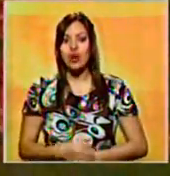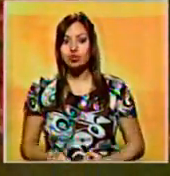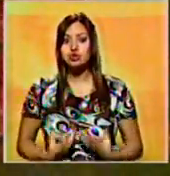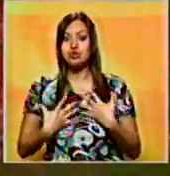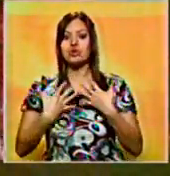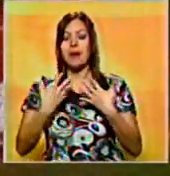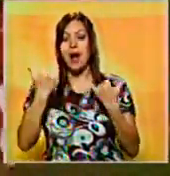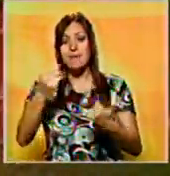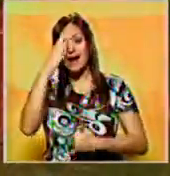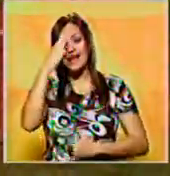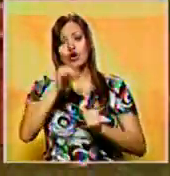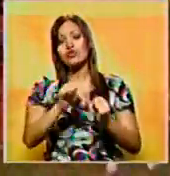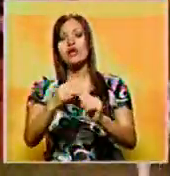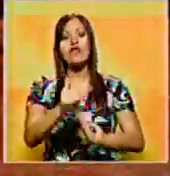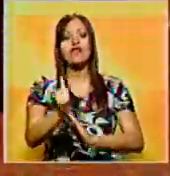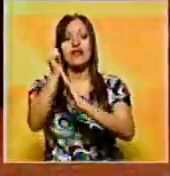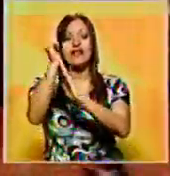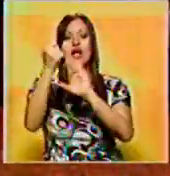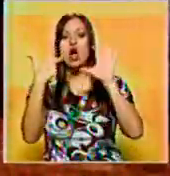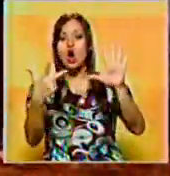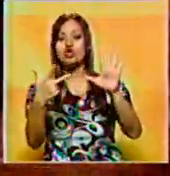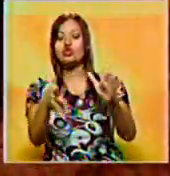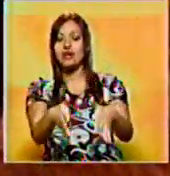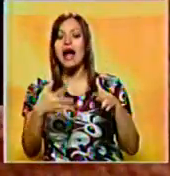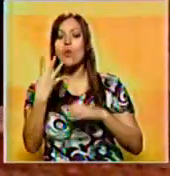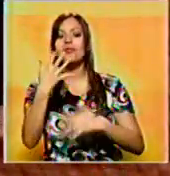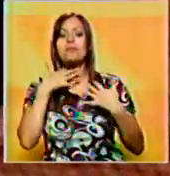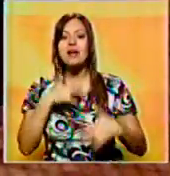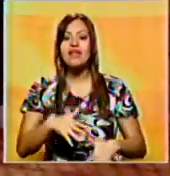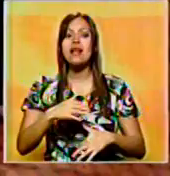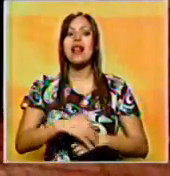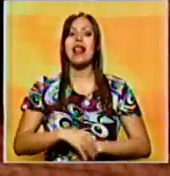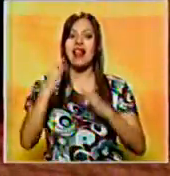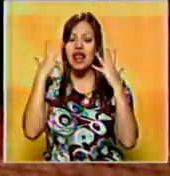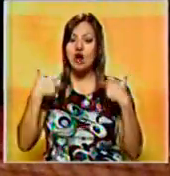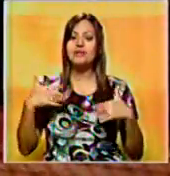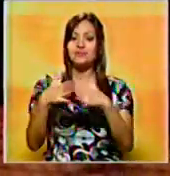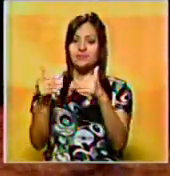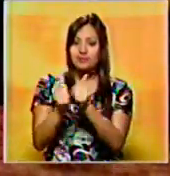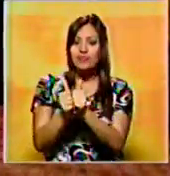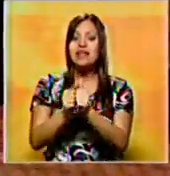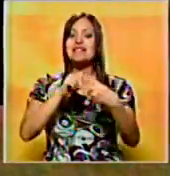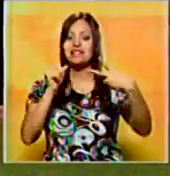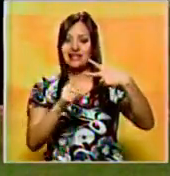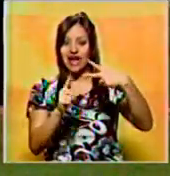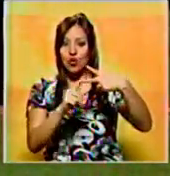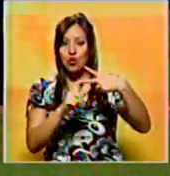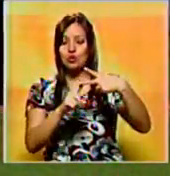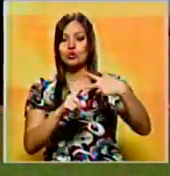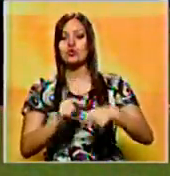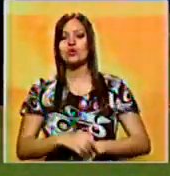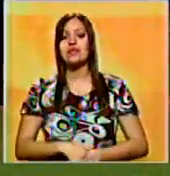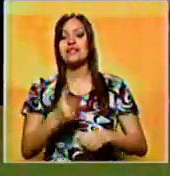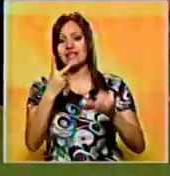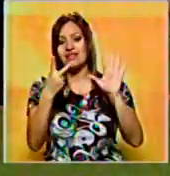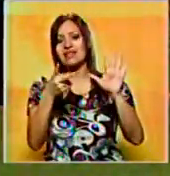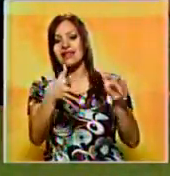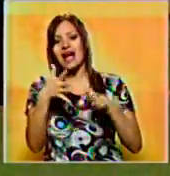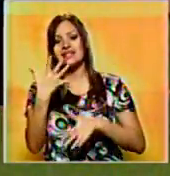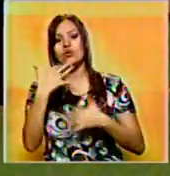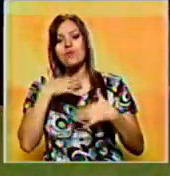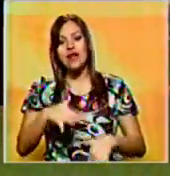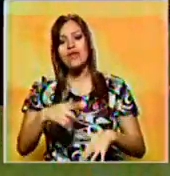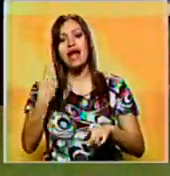Magallanes sigue al frente de la tabla, ahora con 8 ganados y 4 perdidos. Caracas y Caribes comparten la segunda casilla con 7 victorias y 5 derrotas, mientras